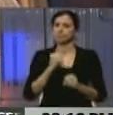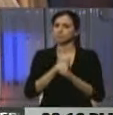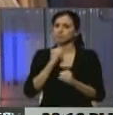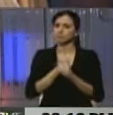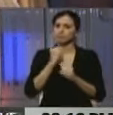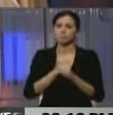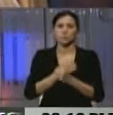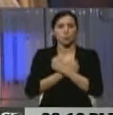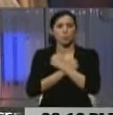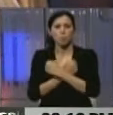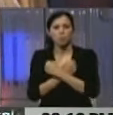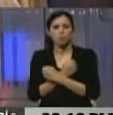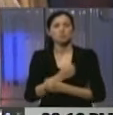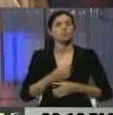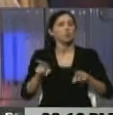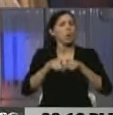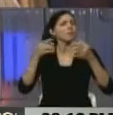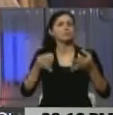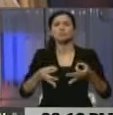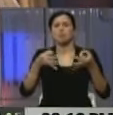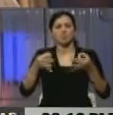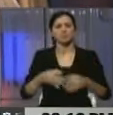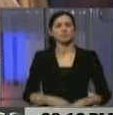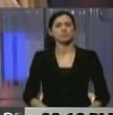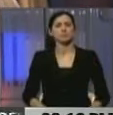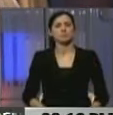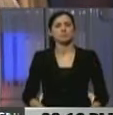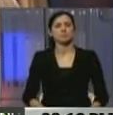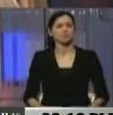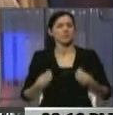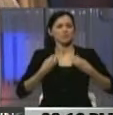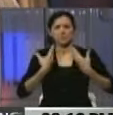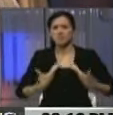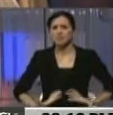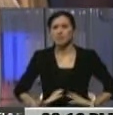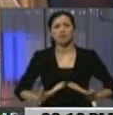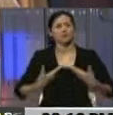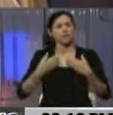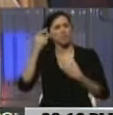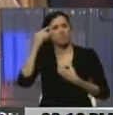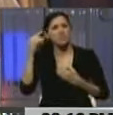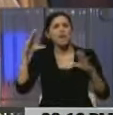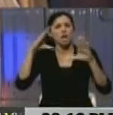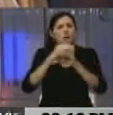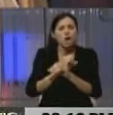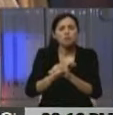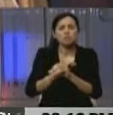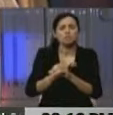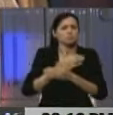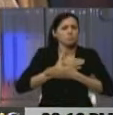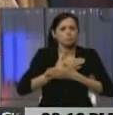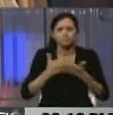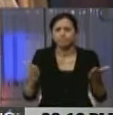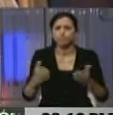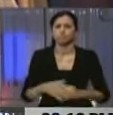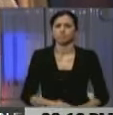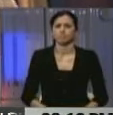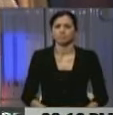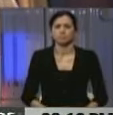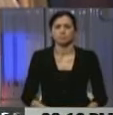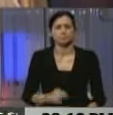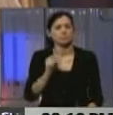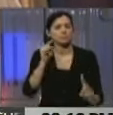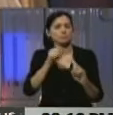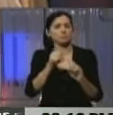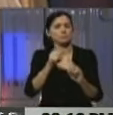trabajando con amor, como siempre, dedicando nuestra vida, nuestros días, nuestras noches, de cada día a la